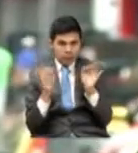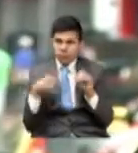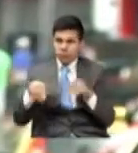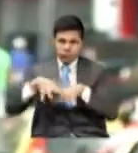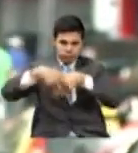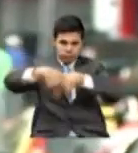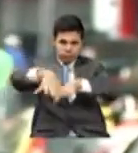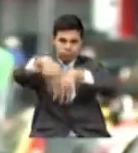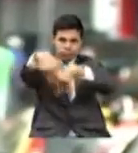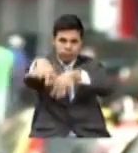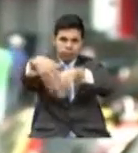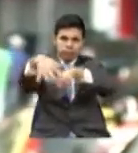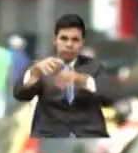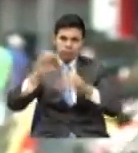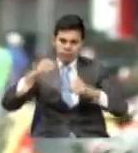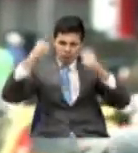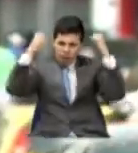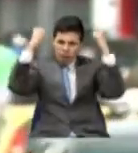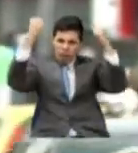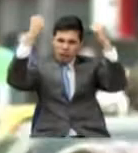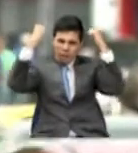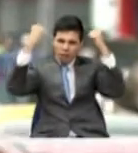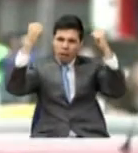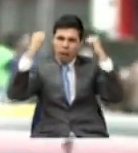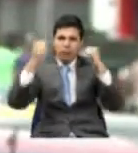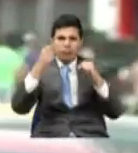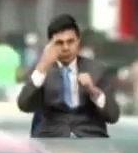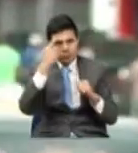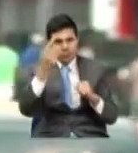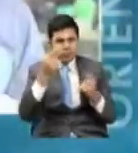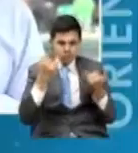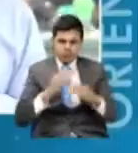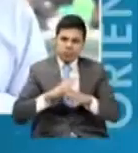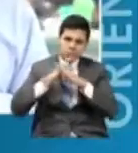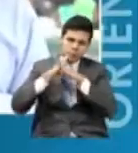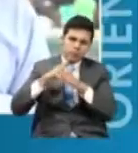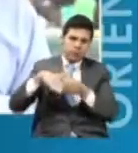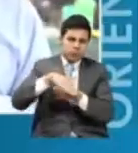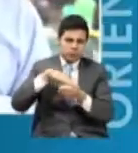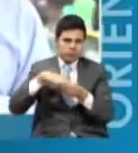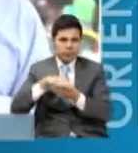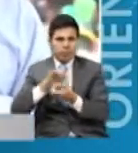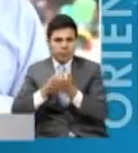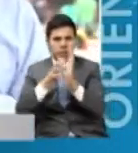calles a movilizarse y a manifestar su rechazo ante esta situación.